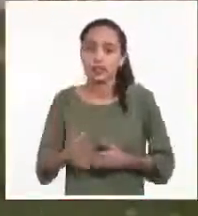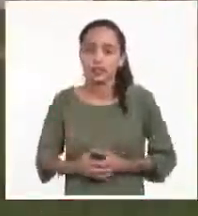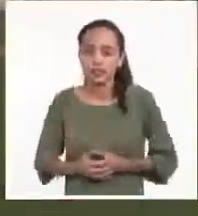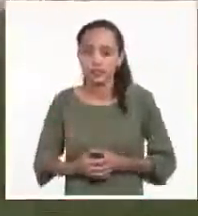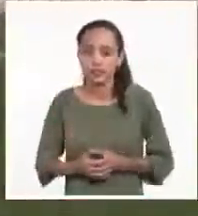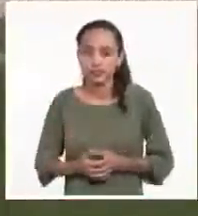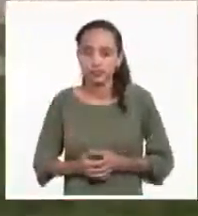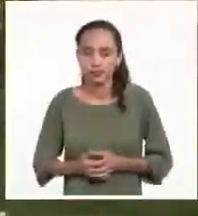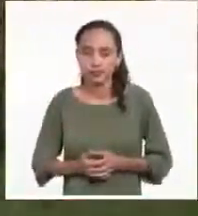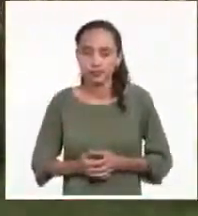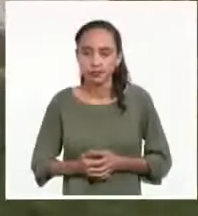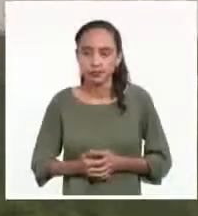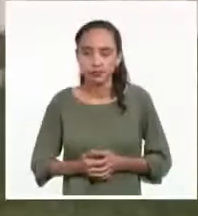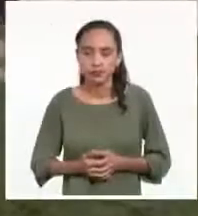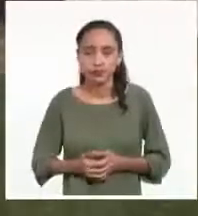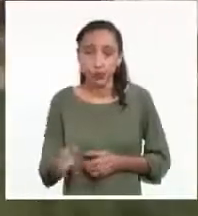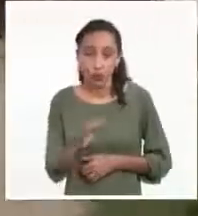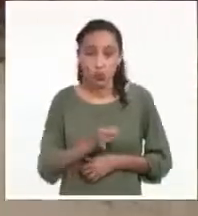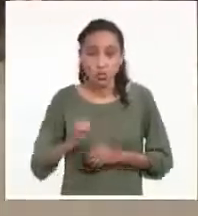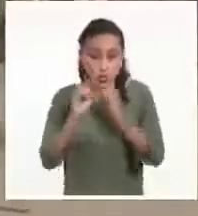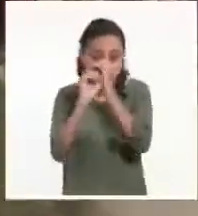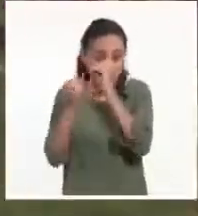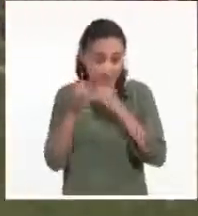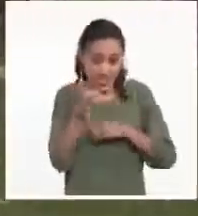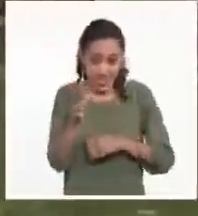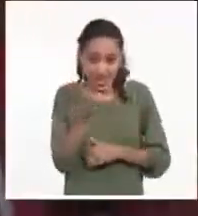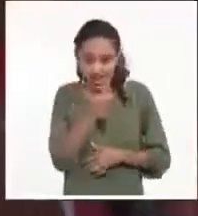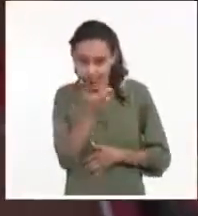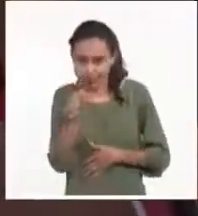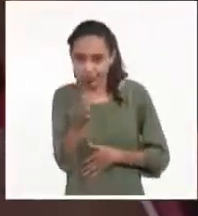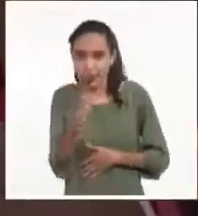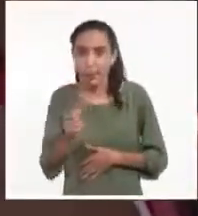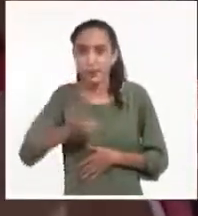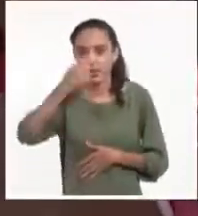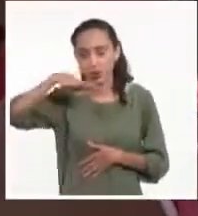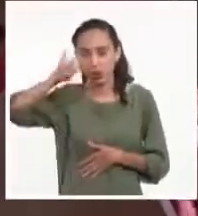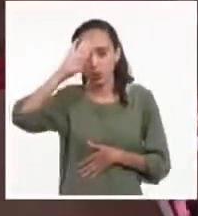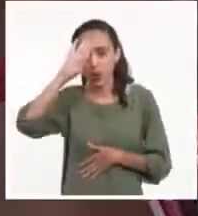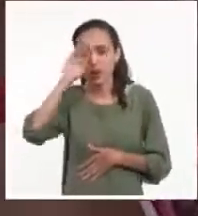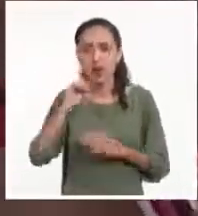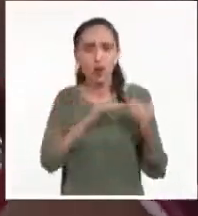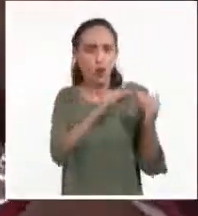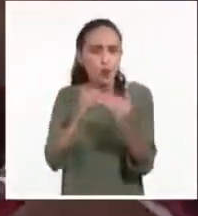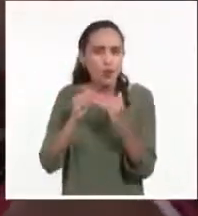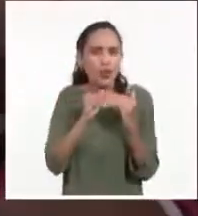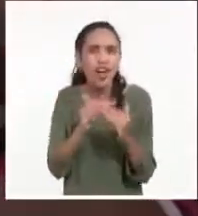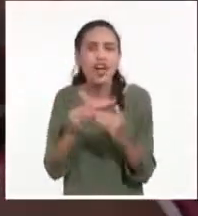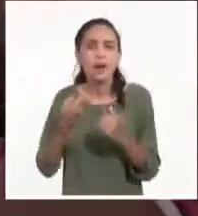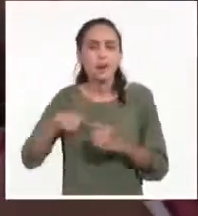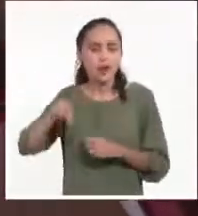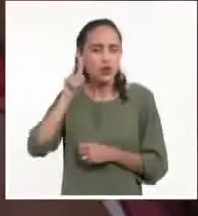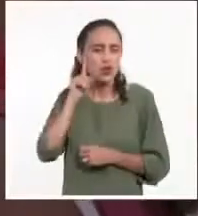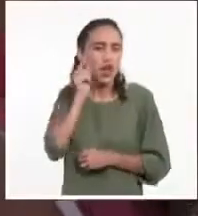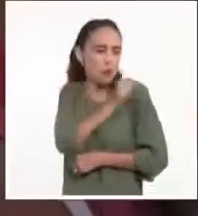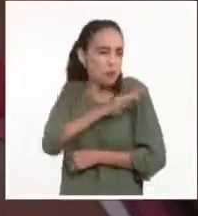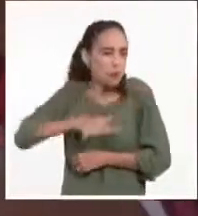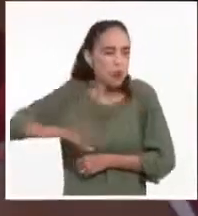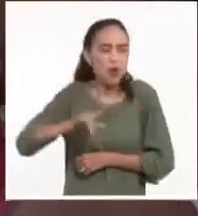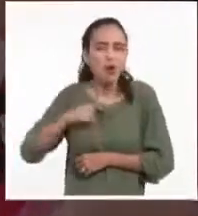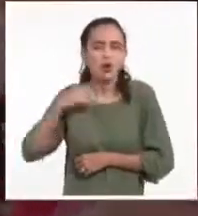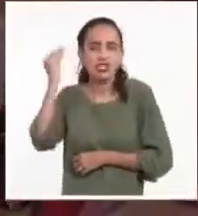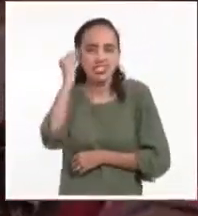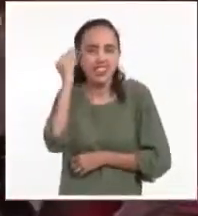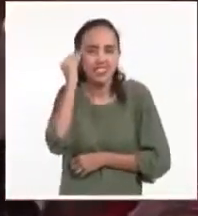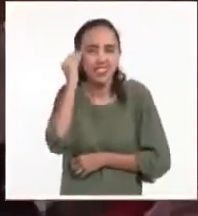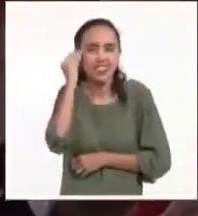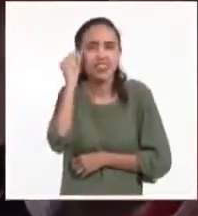avanzar. De camino al municipio Viñales, el presidente cubano se detuvo en cada comunidad para escuchar a su gente y conocer de primera